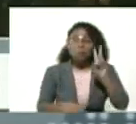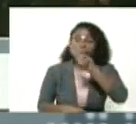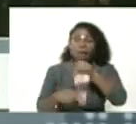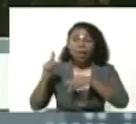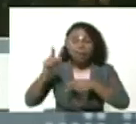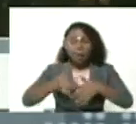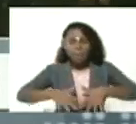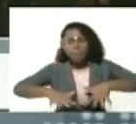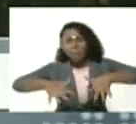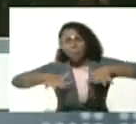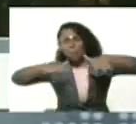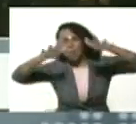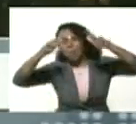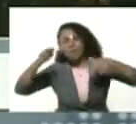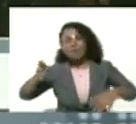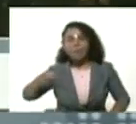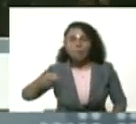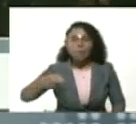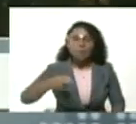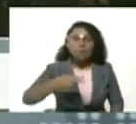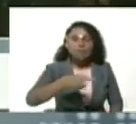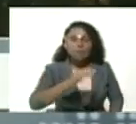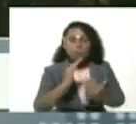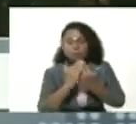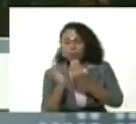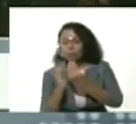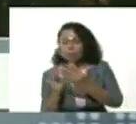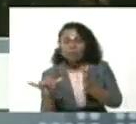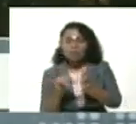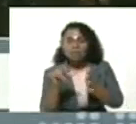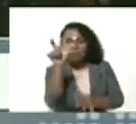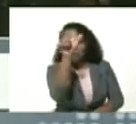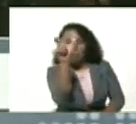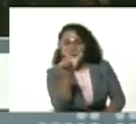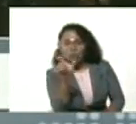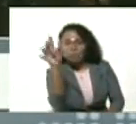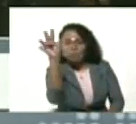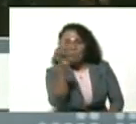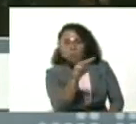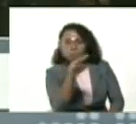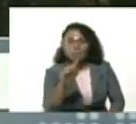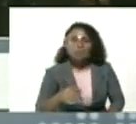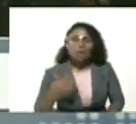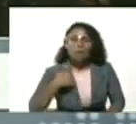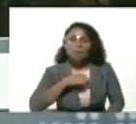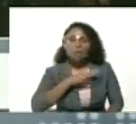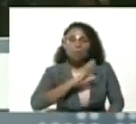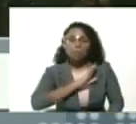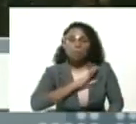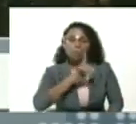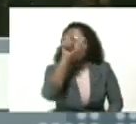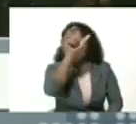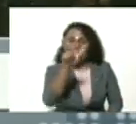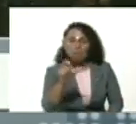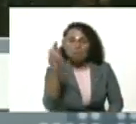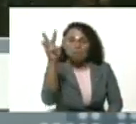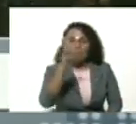allí en los ríos aledaños a la Guayana Esequiba, a nuestra Guayana Esequiba.